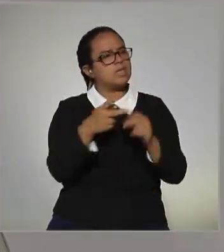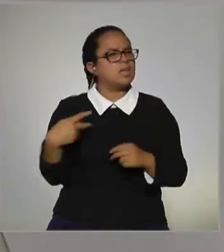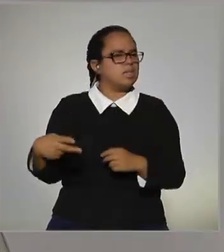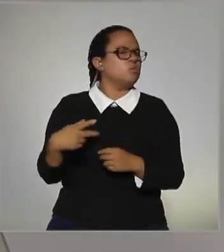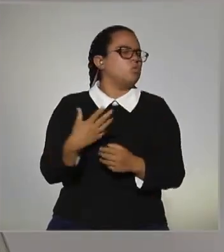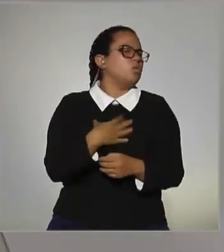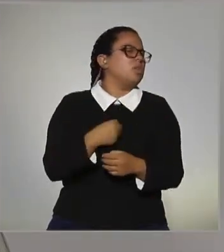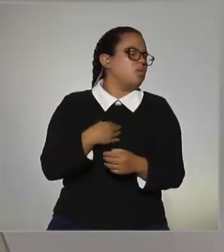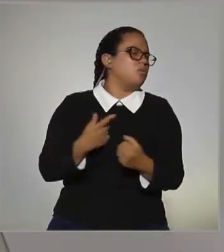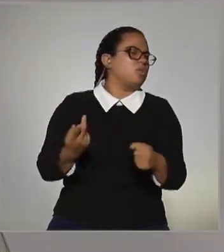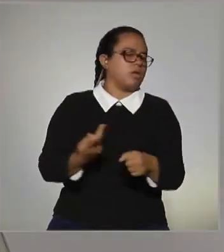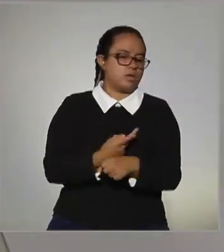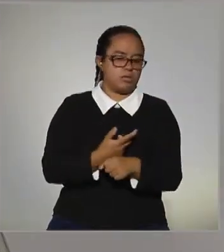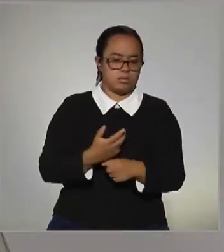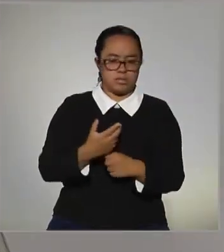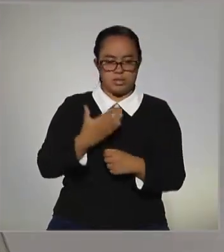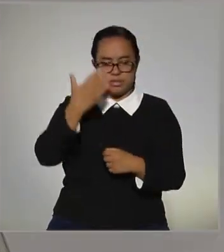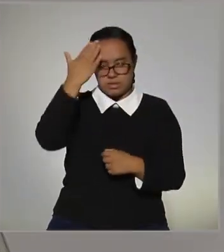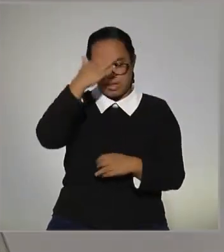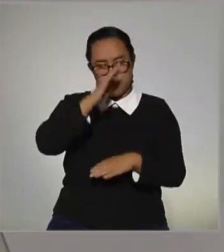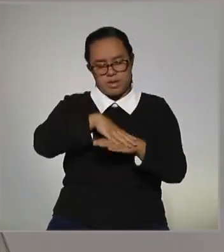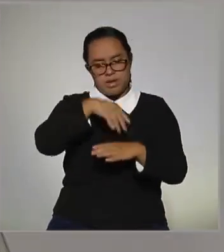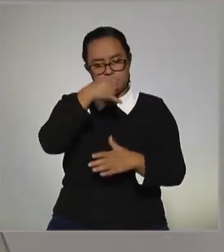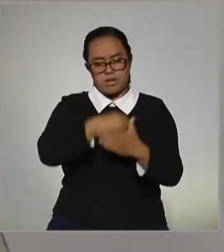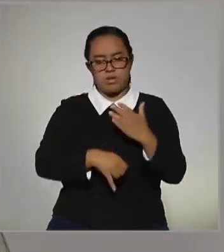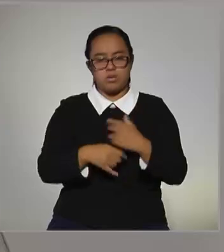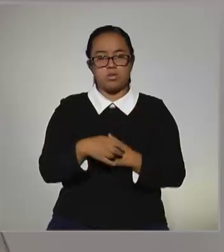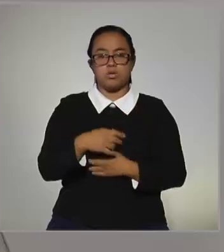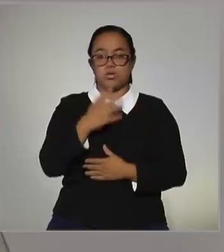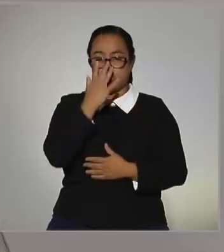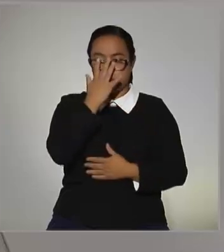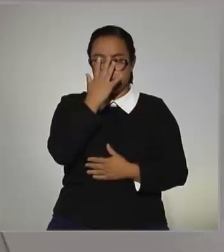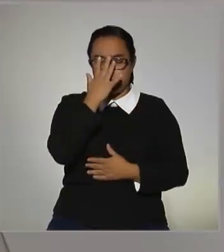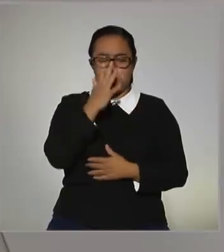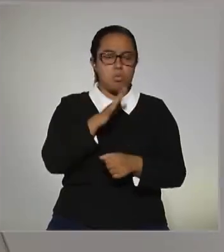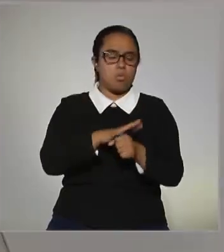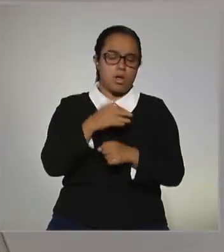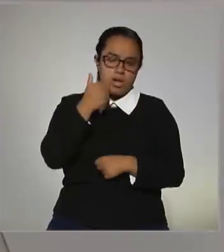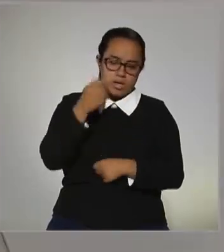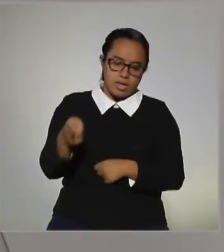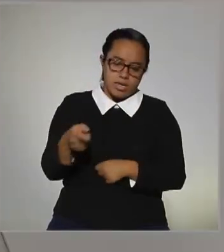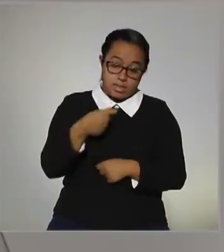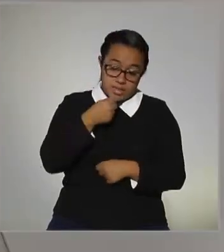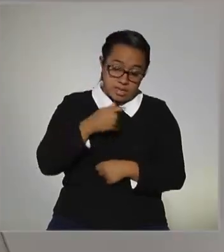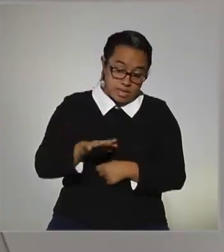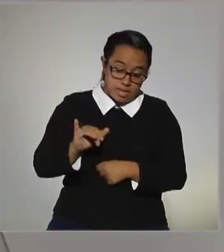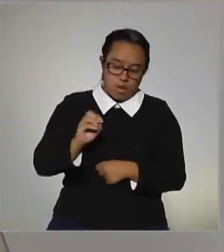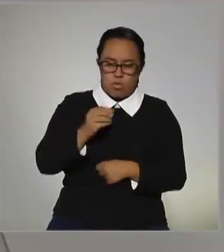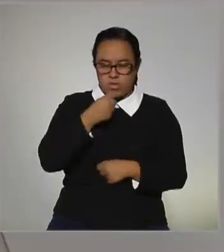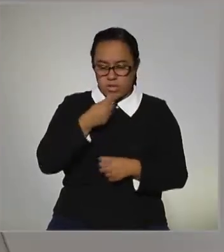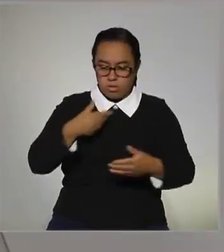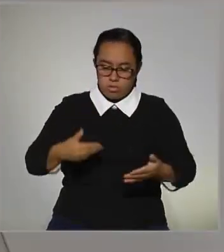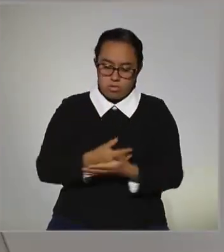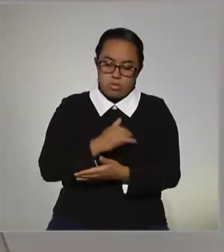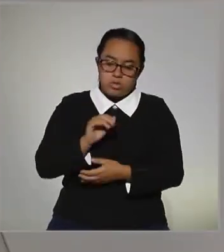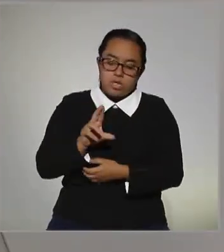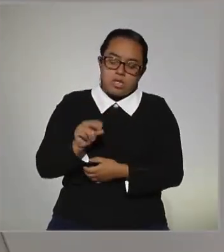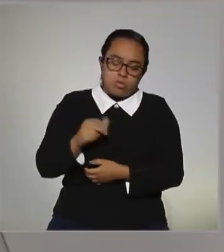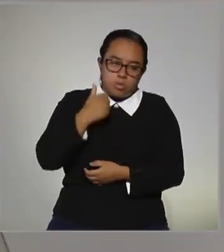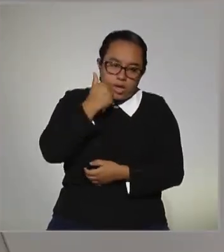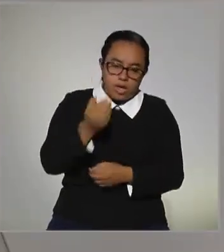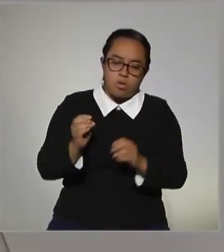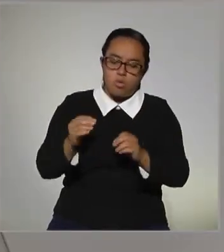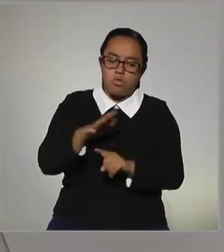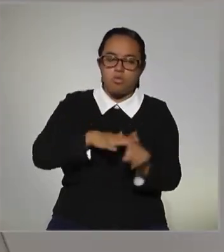hija, un poco conocer, pues de alguna manera el deseo que está puesto en esa niña, ¿no? Cómo fue concebida, su entorno familiar, es decir, sí